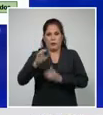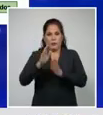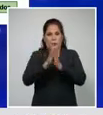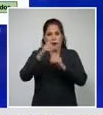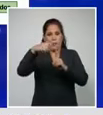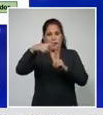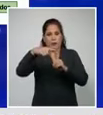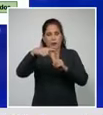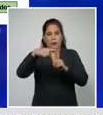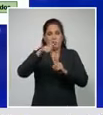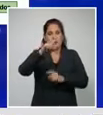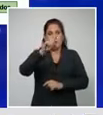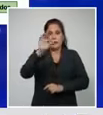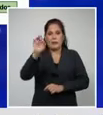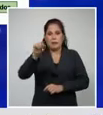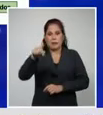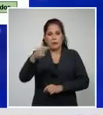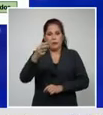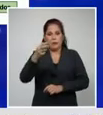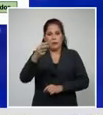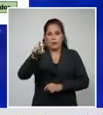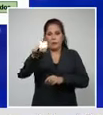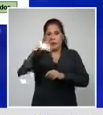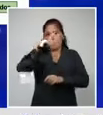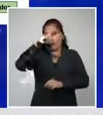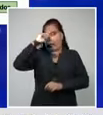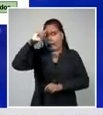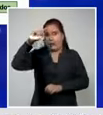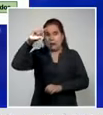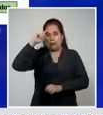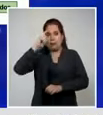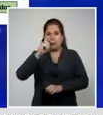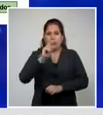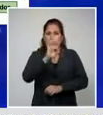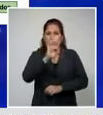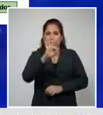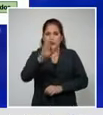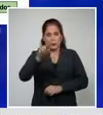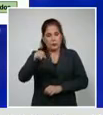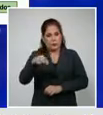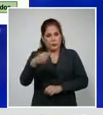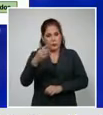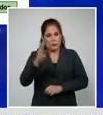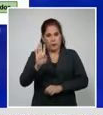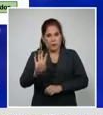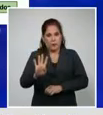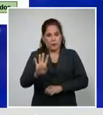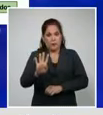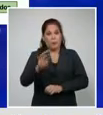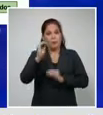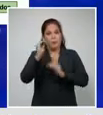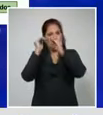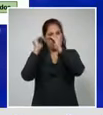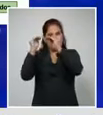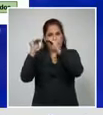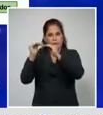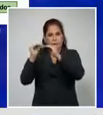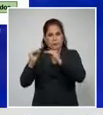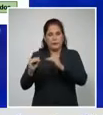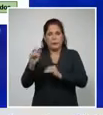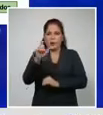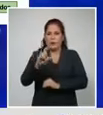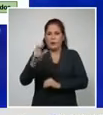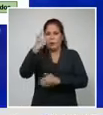a 100,3, Santi Espíritus 88,4 y de ahí en ese orden Camagüey,